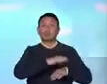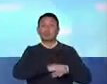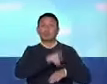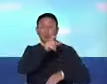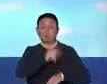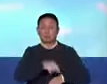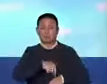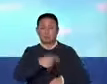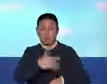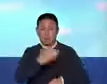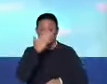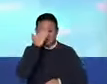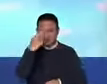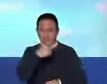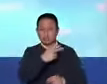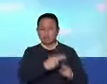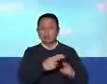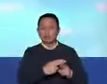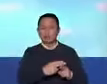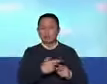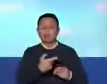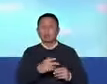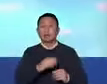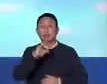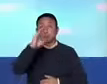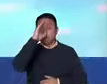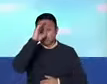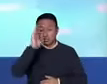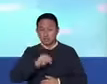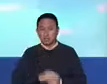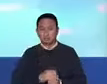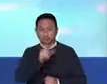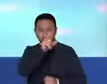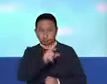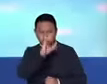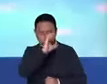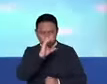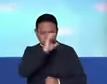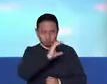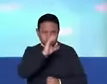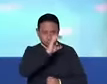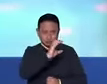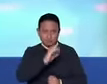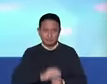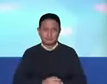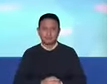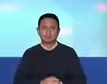mortales estaría identificado. Unidades de la DINASER trabajan para dar con su localización.